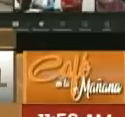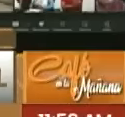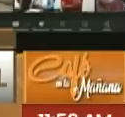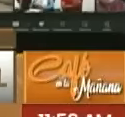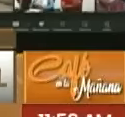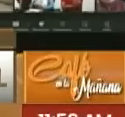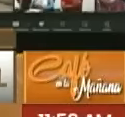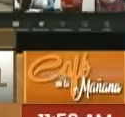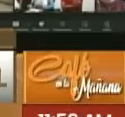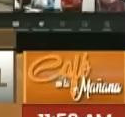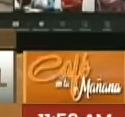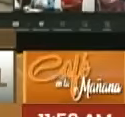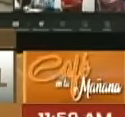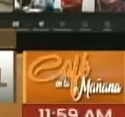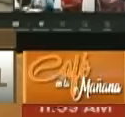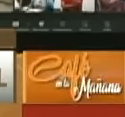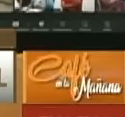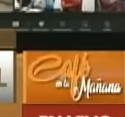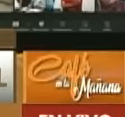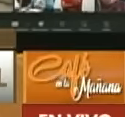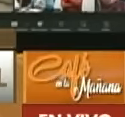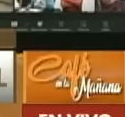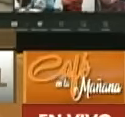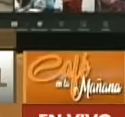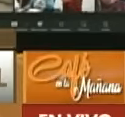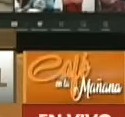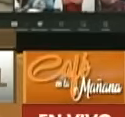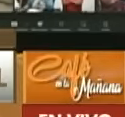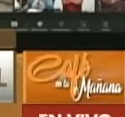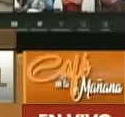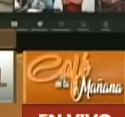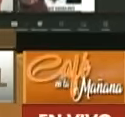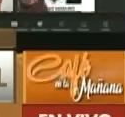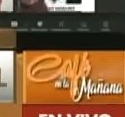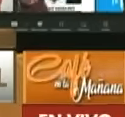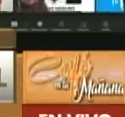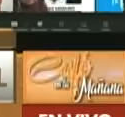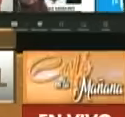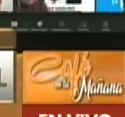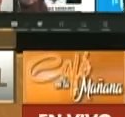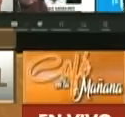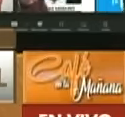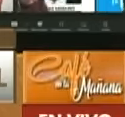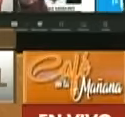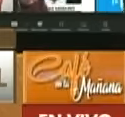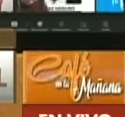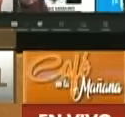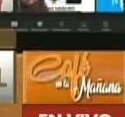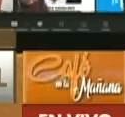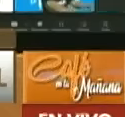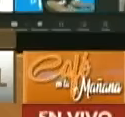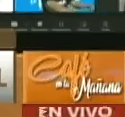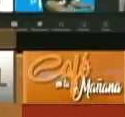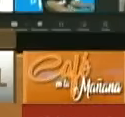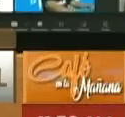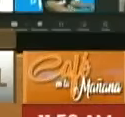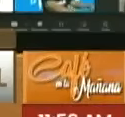triunfo de Nicolás Maduro, no lo va a hacer. No lo va a hacer. Su historial está lleno de eso.